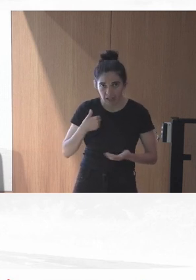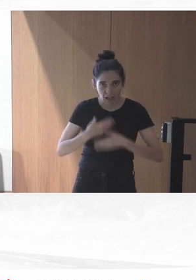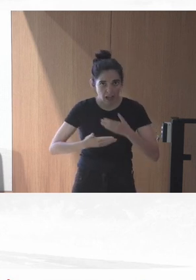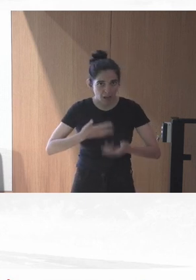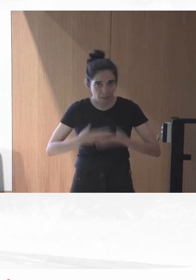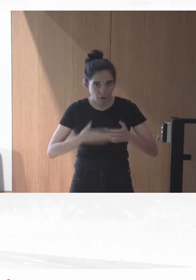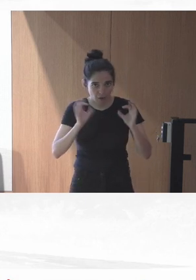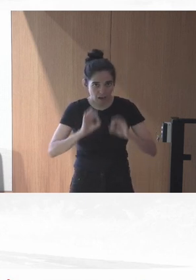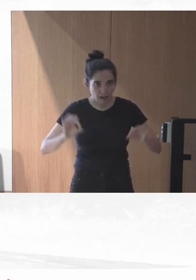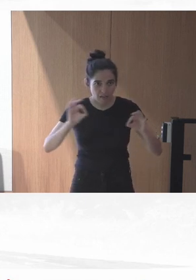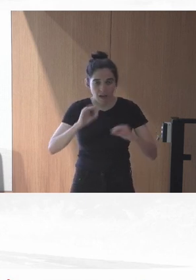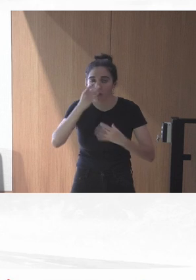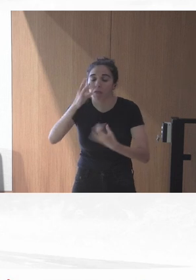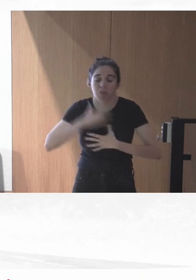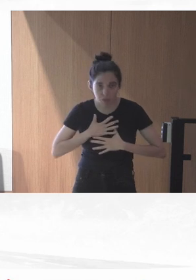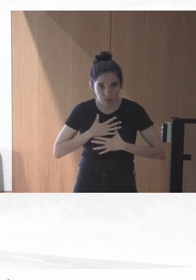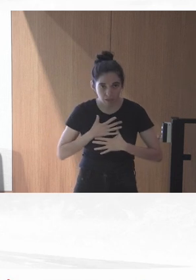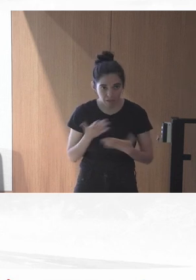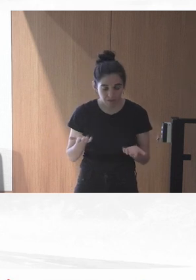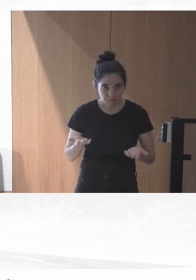Entonces, ¿no sería,